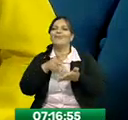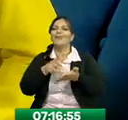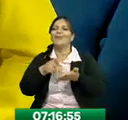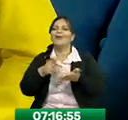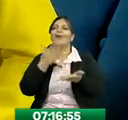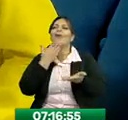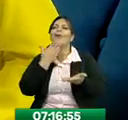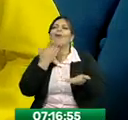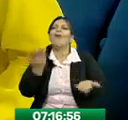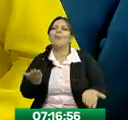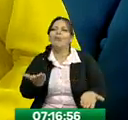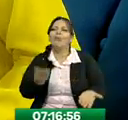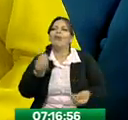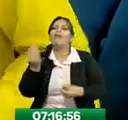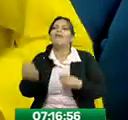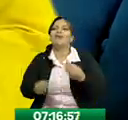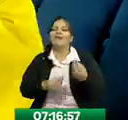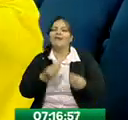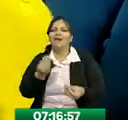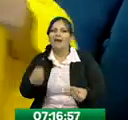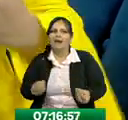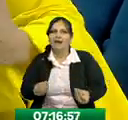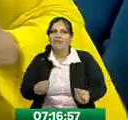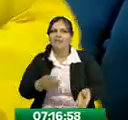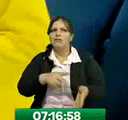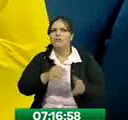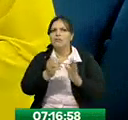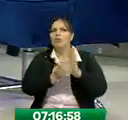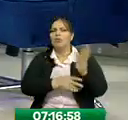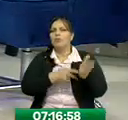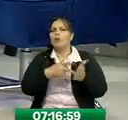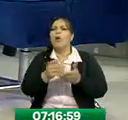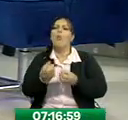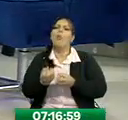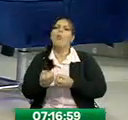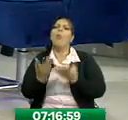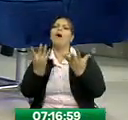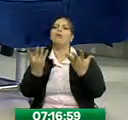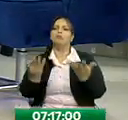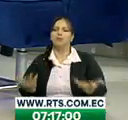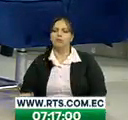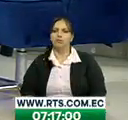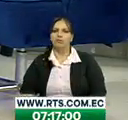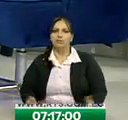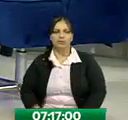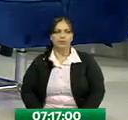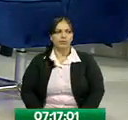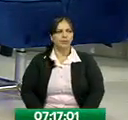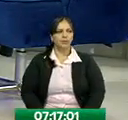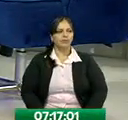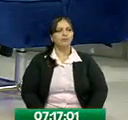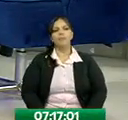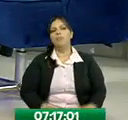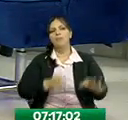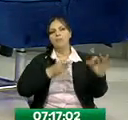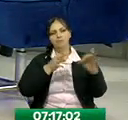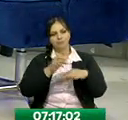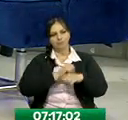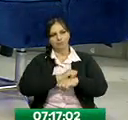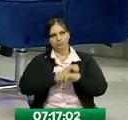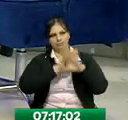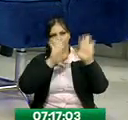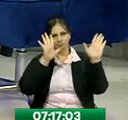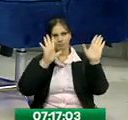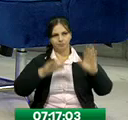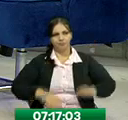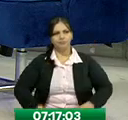costar la implementación de este proyecto y todo lo que conlleva? Bueno, para nosotros es muy importante dejar claro que el gobierno hace